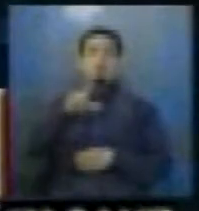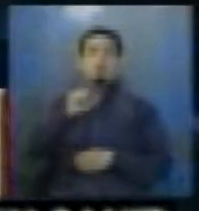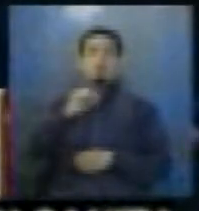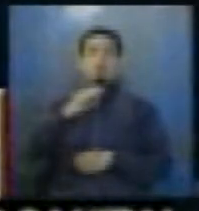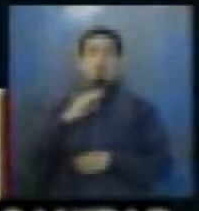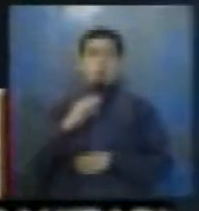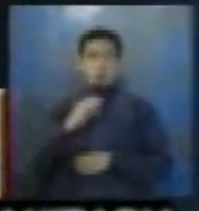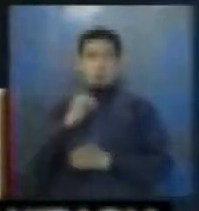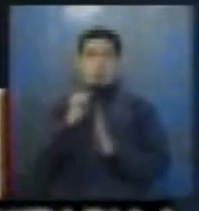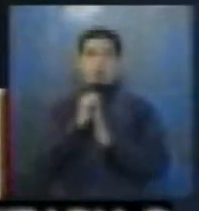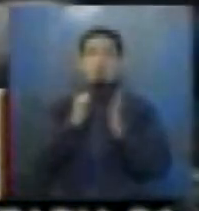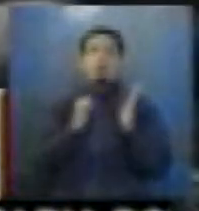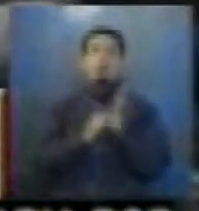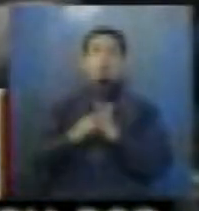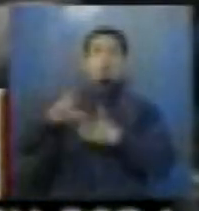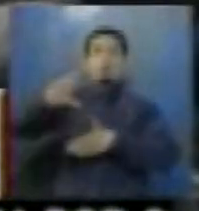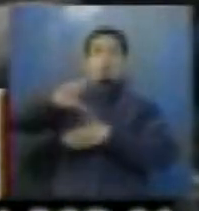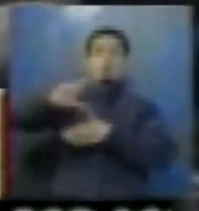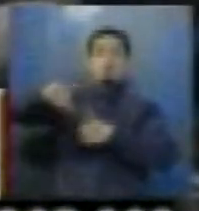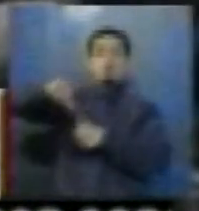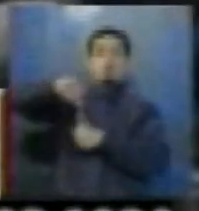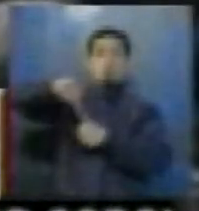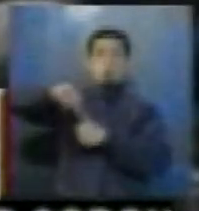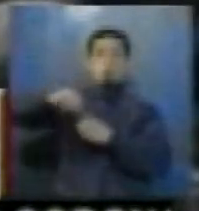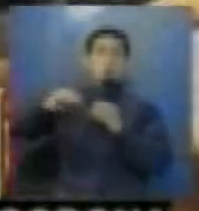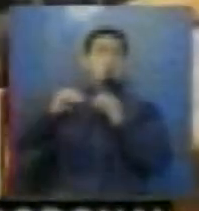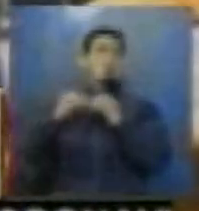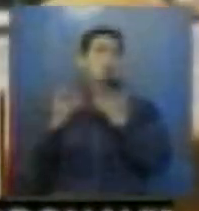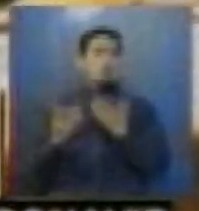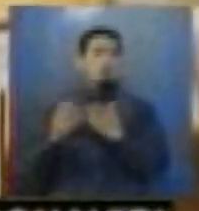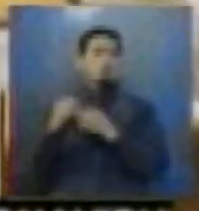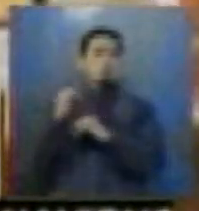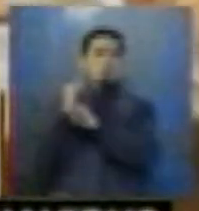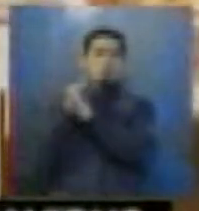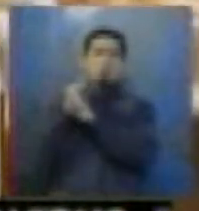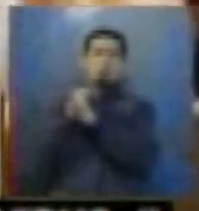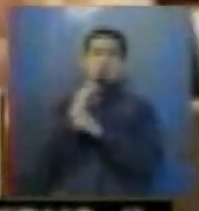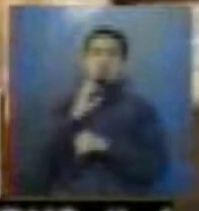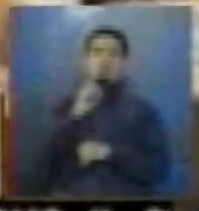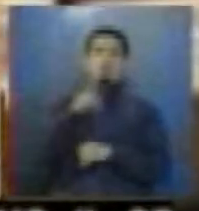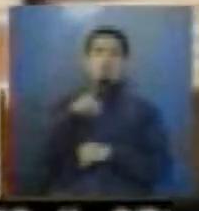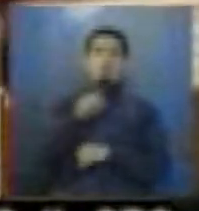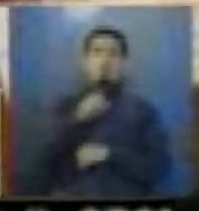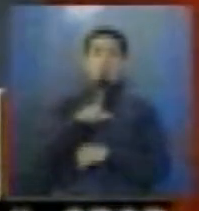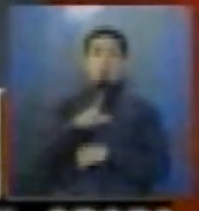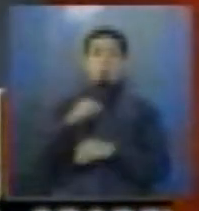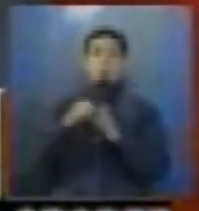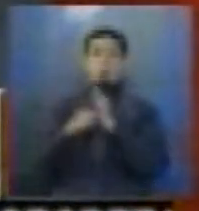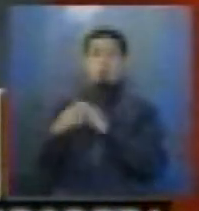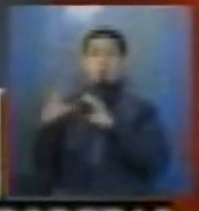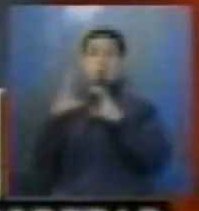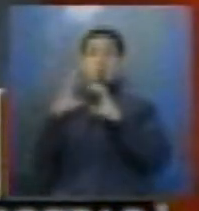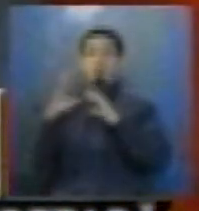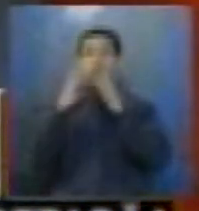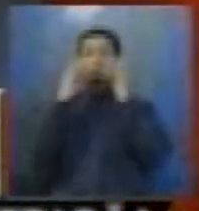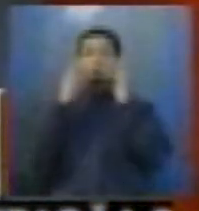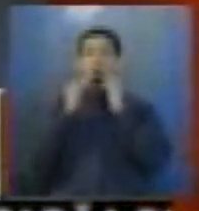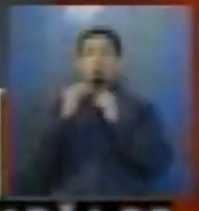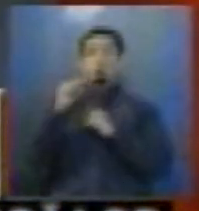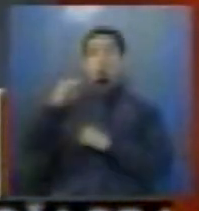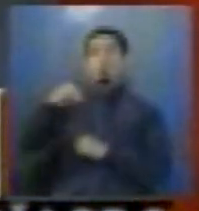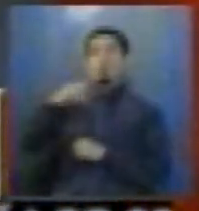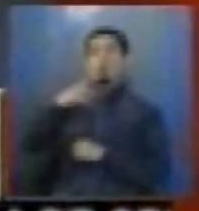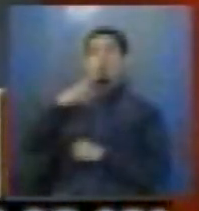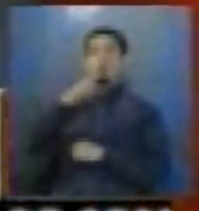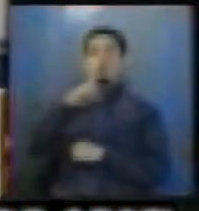para América Latina y el Caribe, organismo especializado de la CEPAL. El ministro de Telecomunicaciones, Andrés Michelena, es